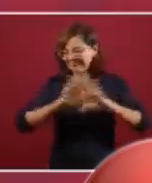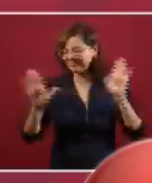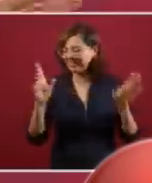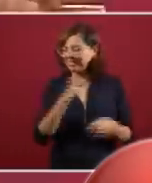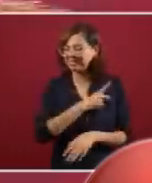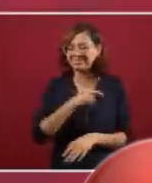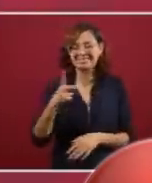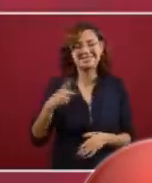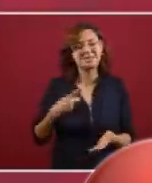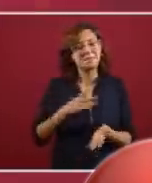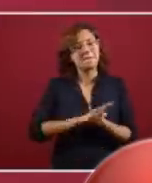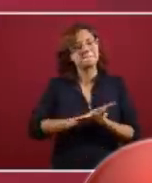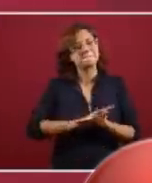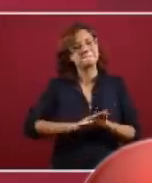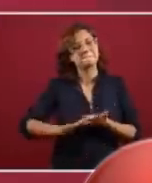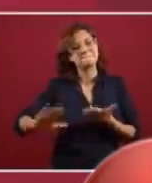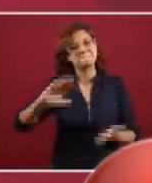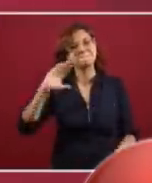por completo.